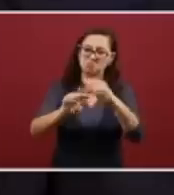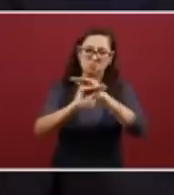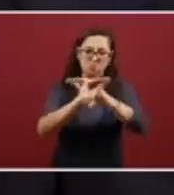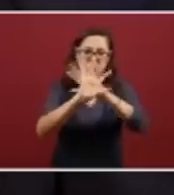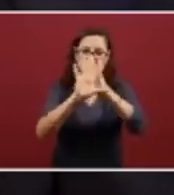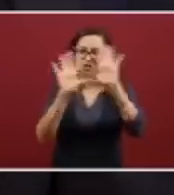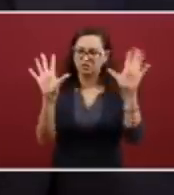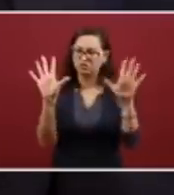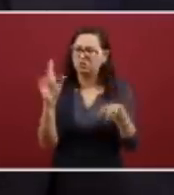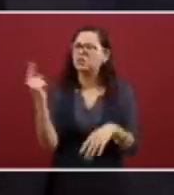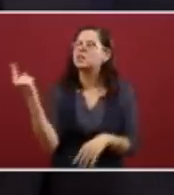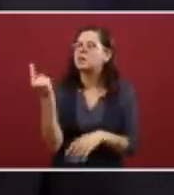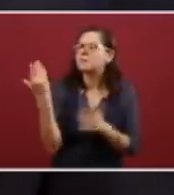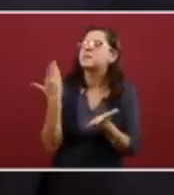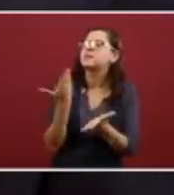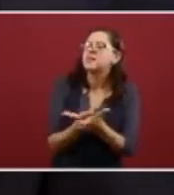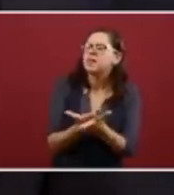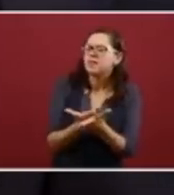solicitando